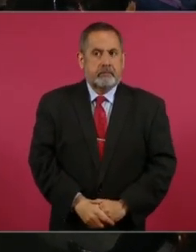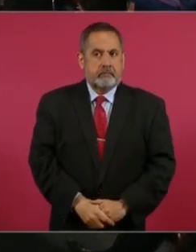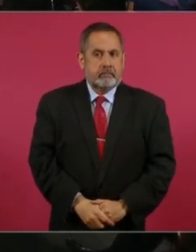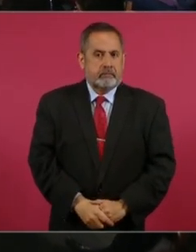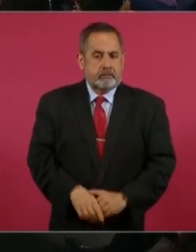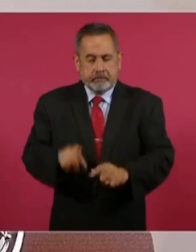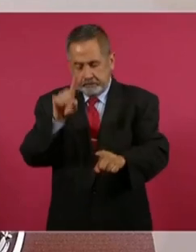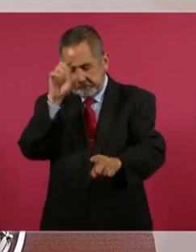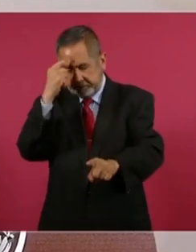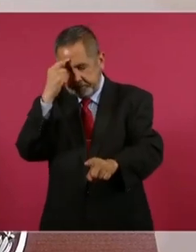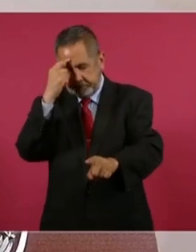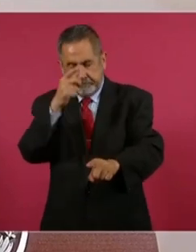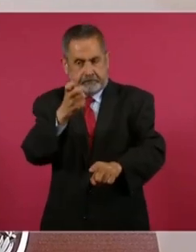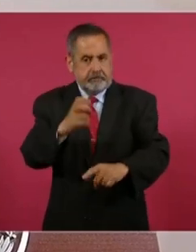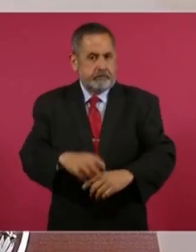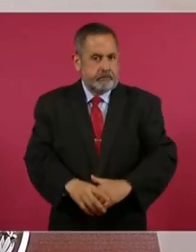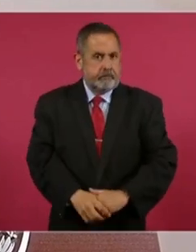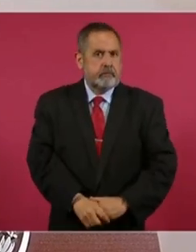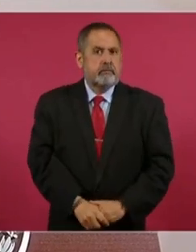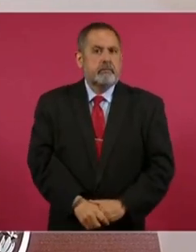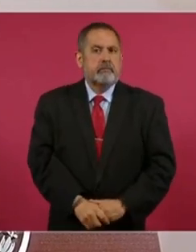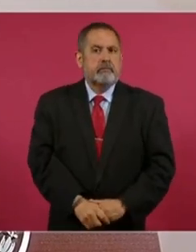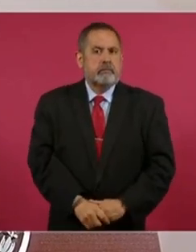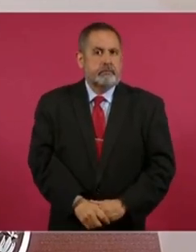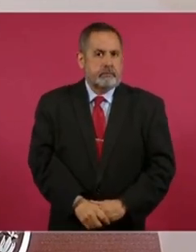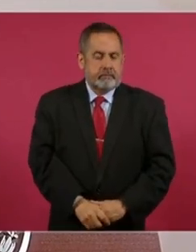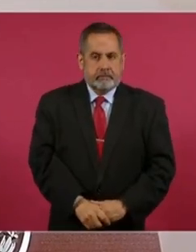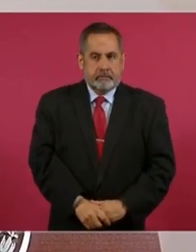Lo tomamos en cuenta.